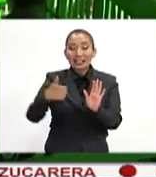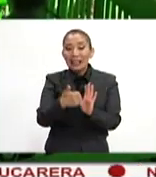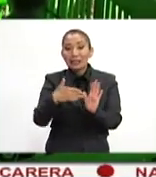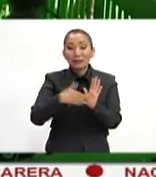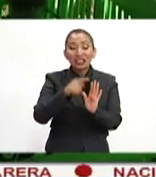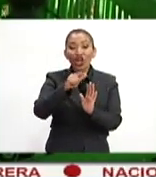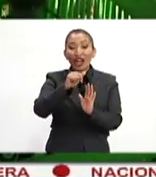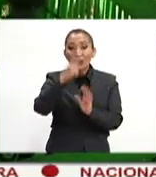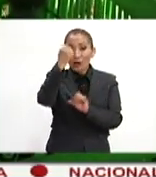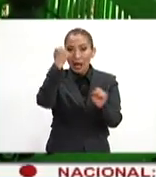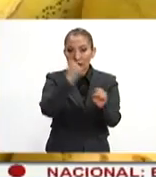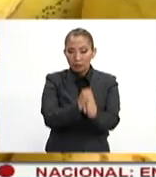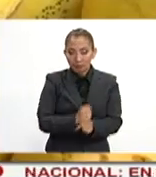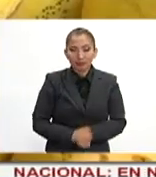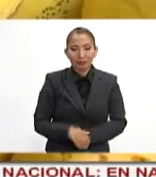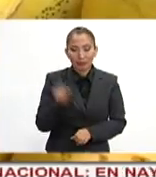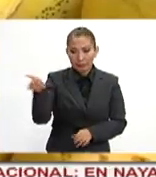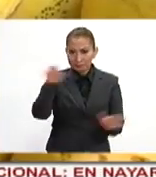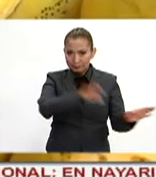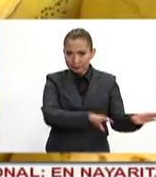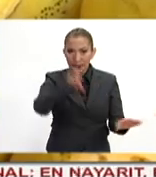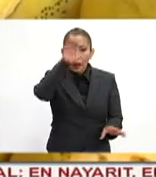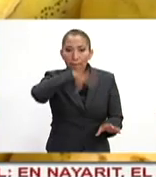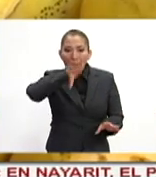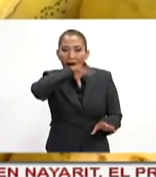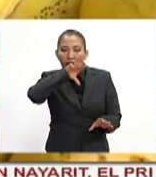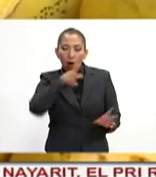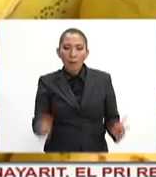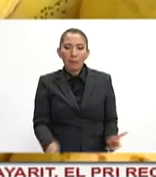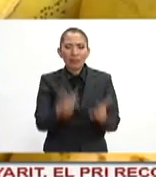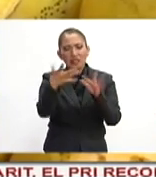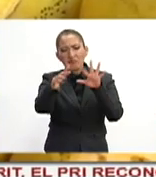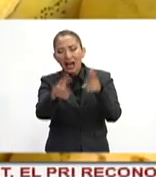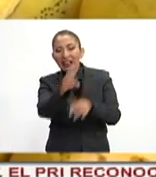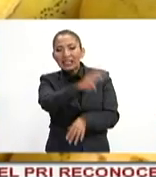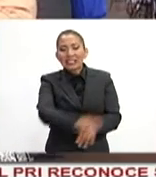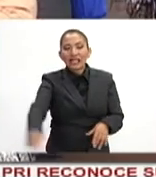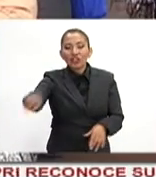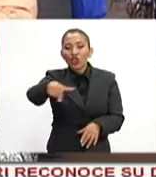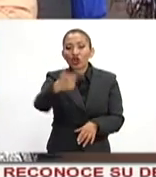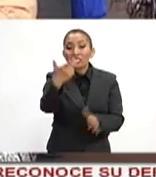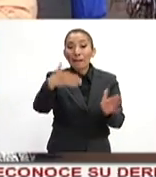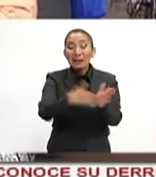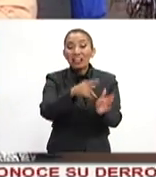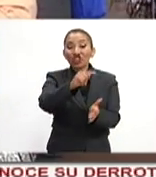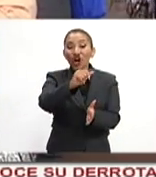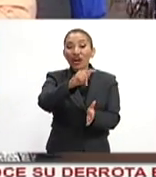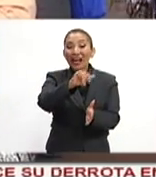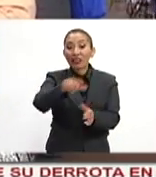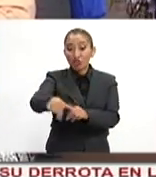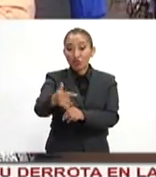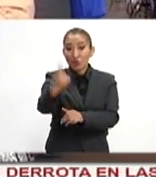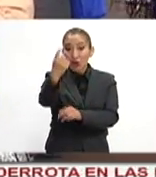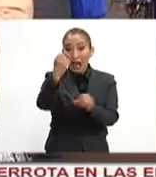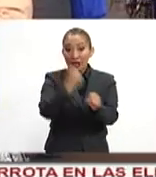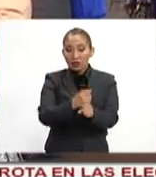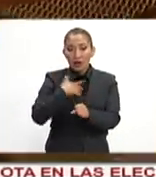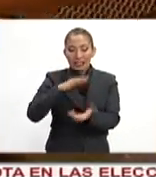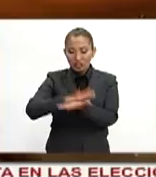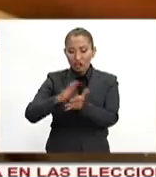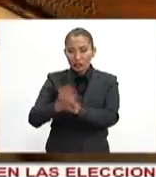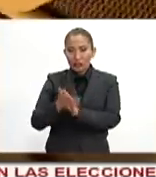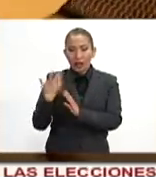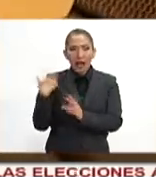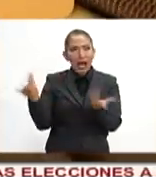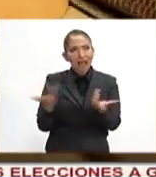1.336.000 toneladas al año. En el caso del mango, comercializa un poco más de 312.000 toneladas en 12 meses y de tortillas